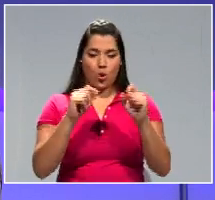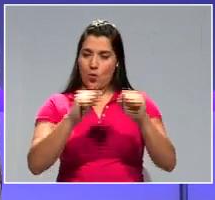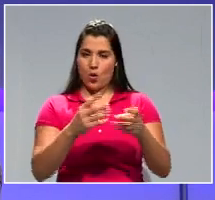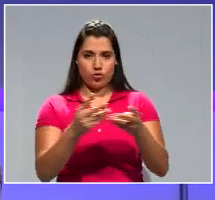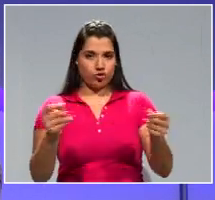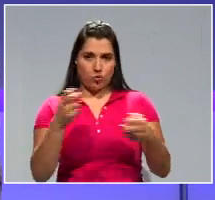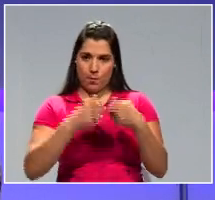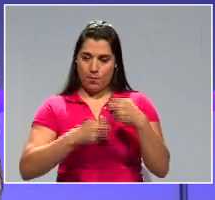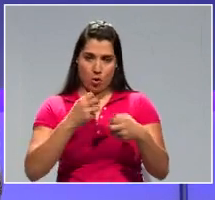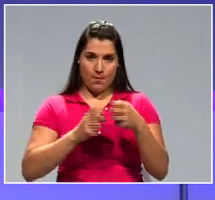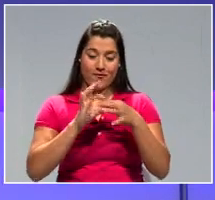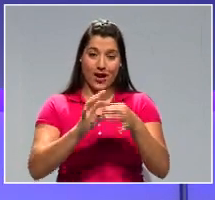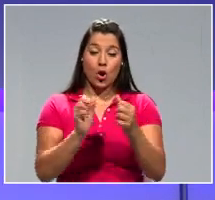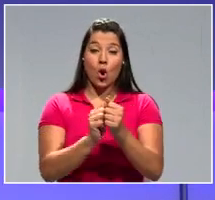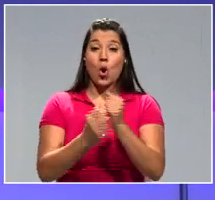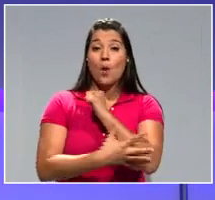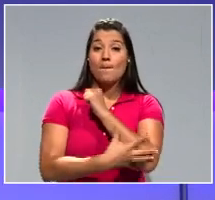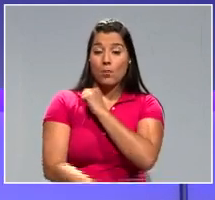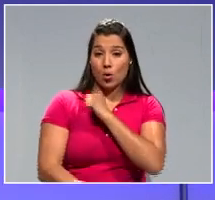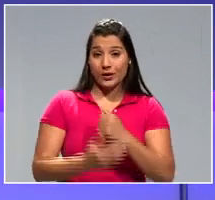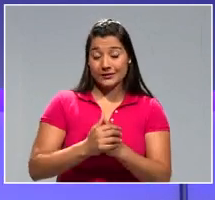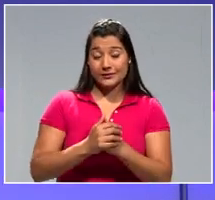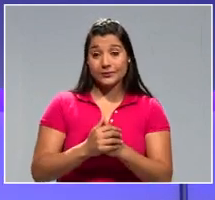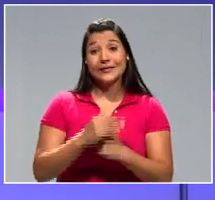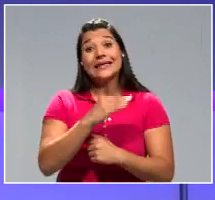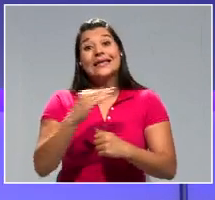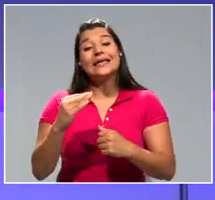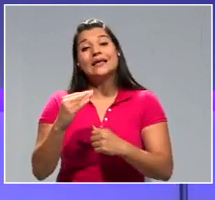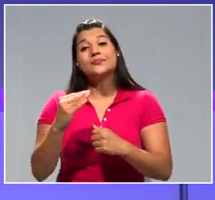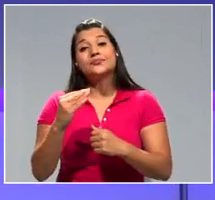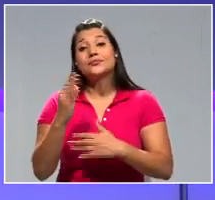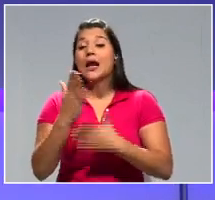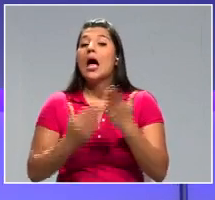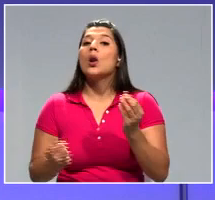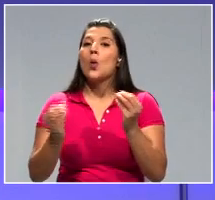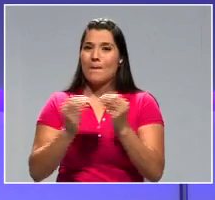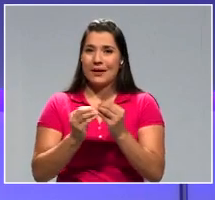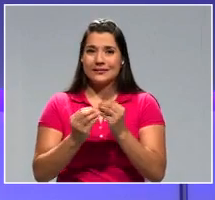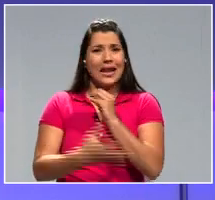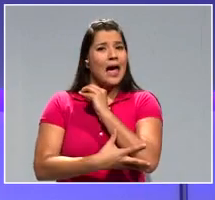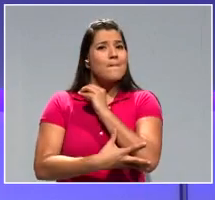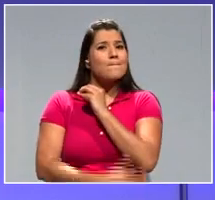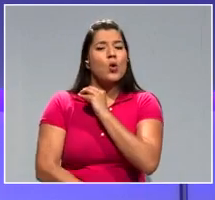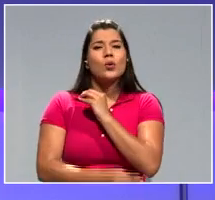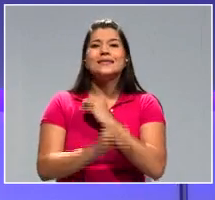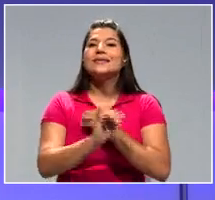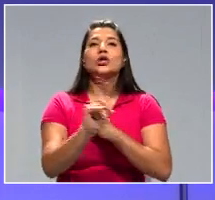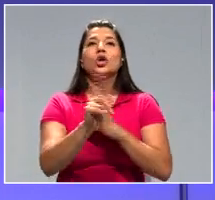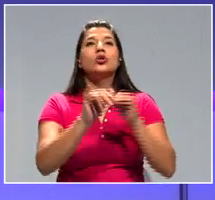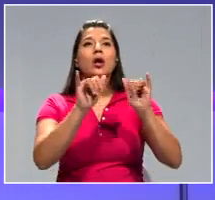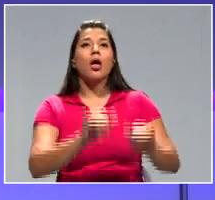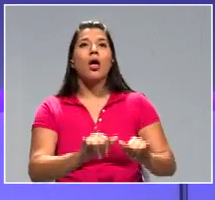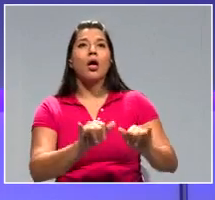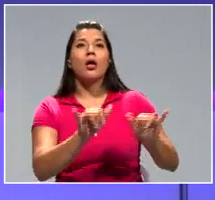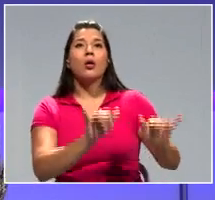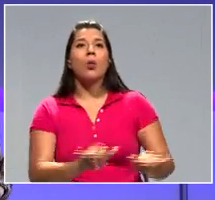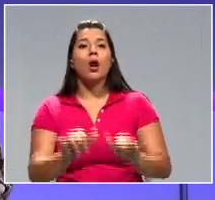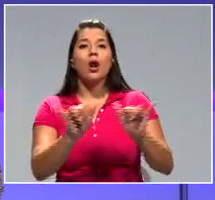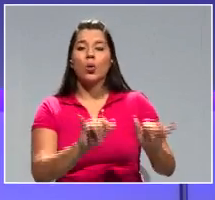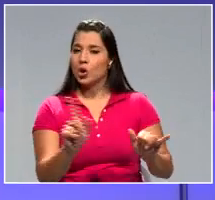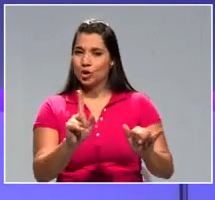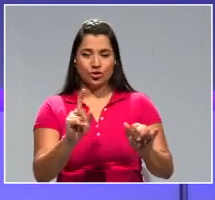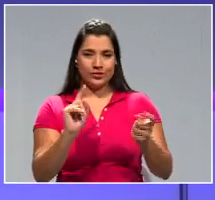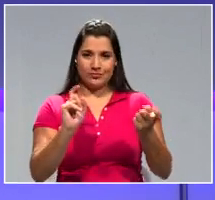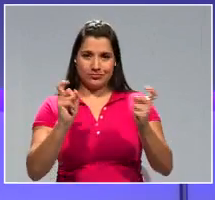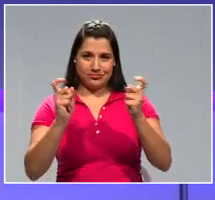el problema de la pobreza, con un agravante adicional. Y es que la pobreza no es un fenómeno estático, sino que es dinámico. La